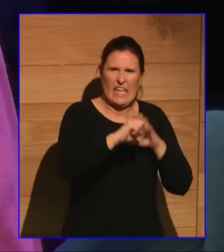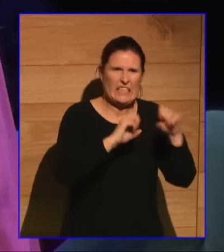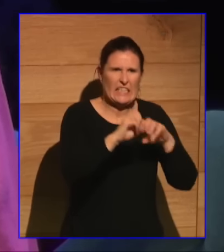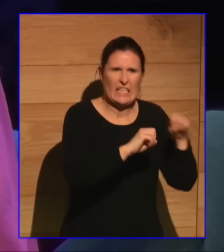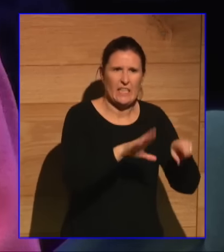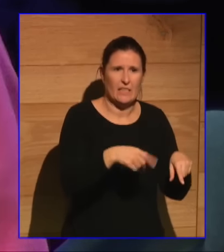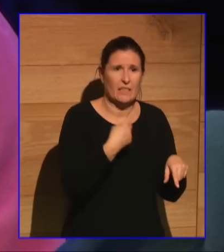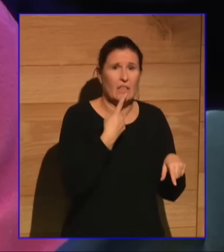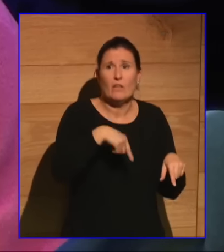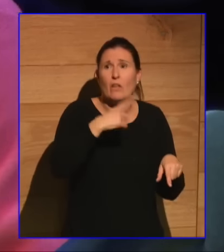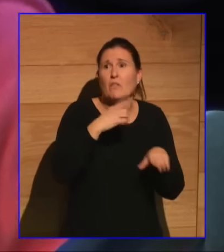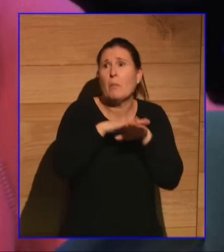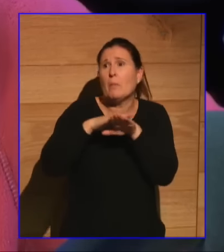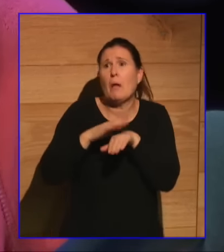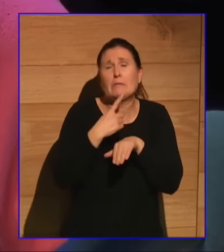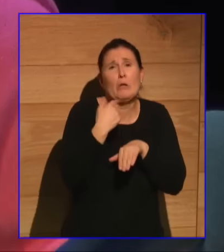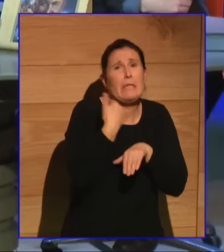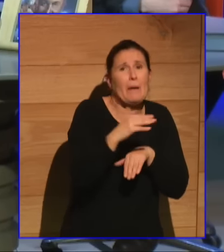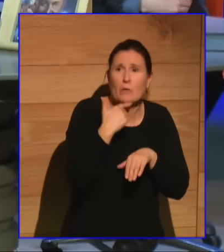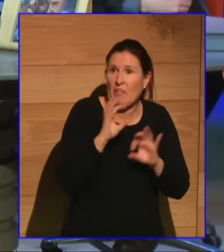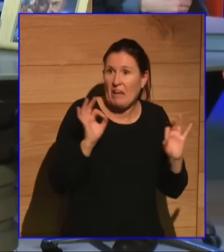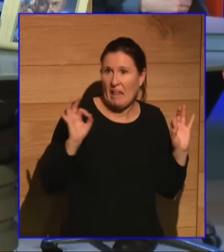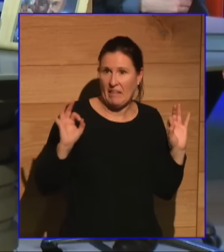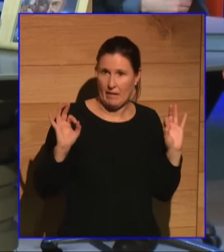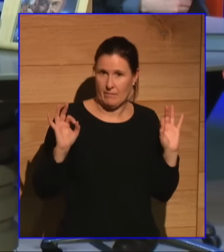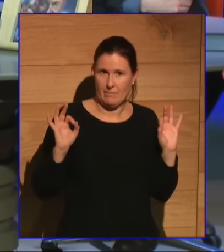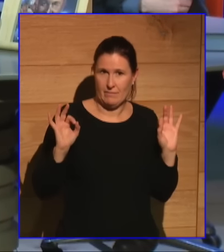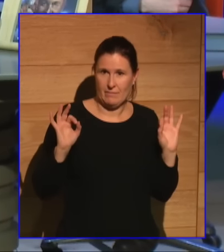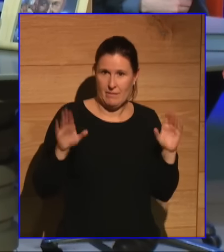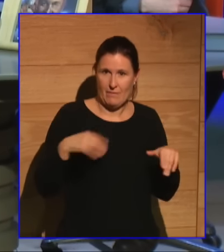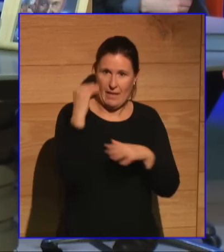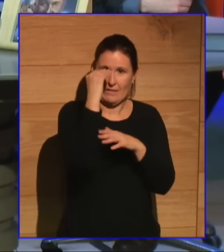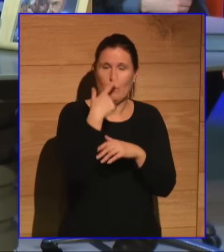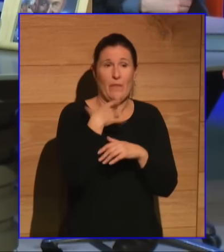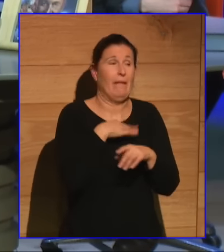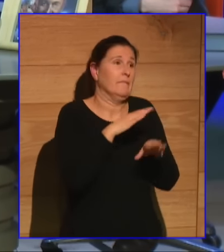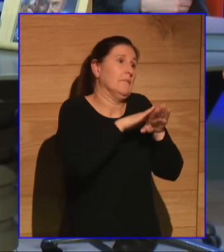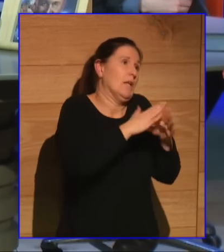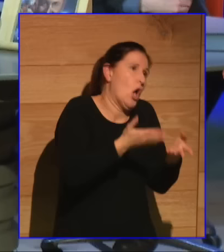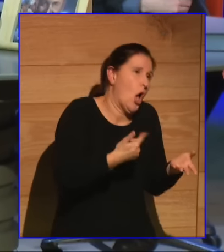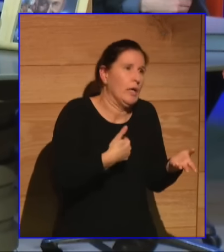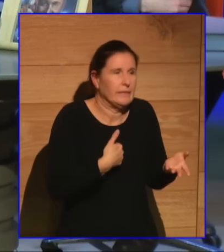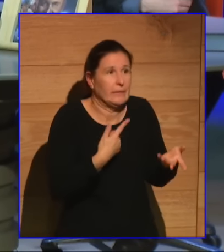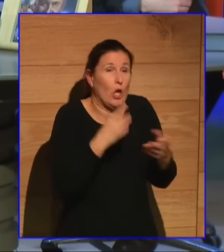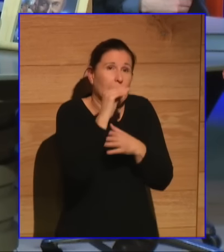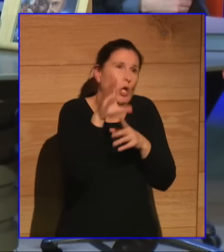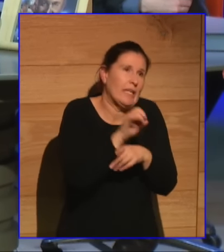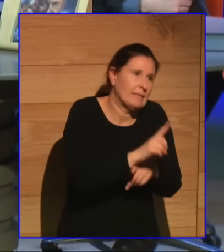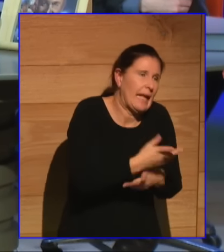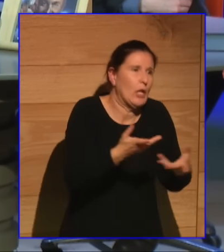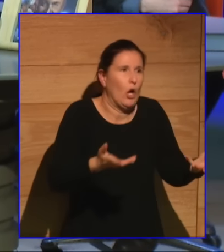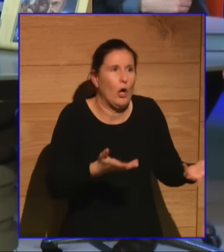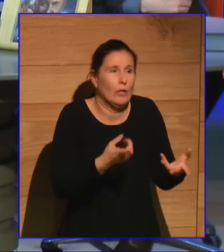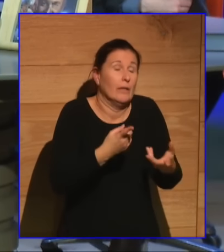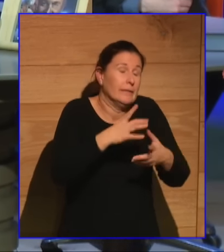disculpas al final. Pero esto está feo. O sea, pero escucha... El que ha traído el T-Rex puede decir, oye, disculpad, perdonadme,